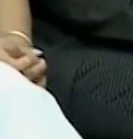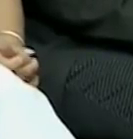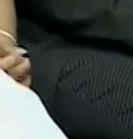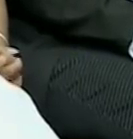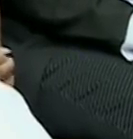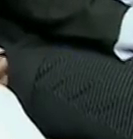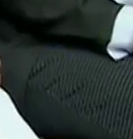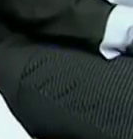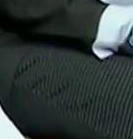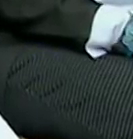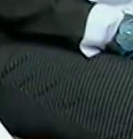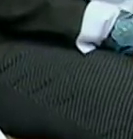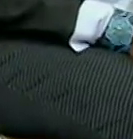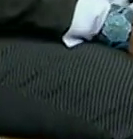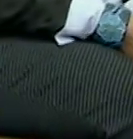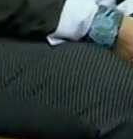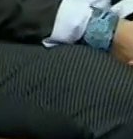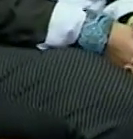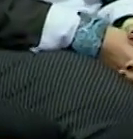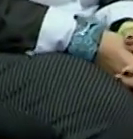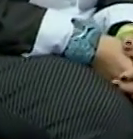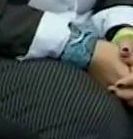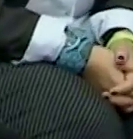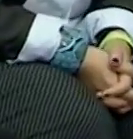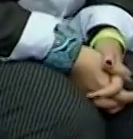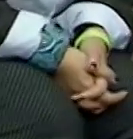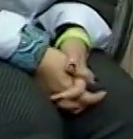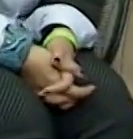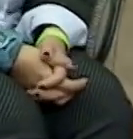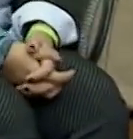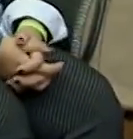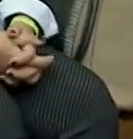Y nuestras mujeres paren solas,